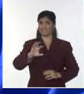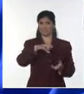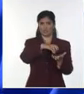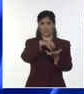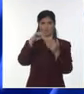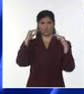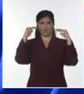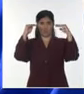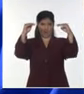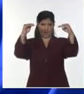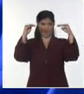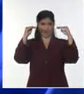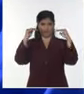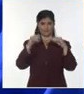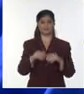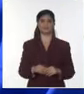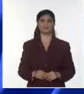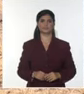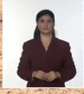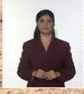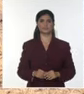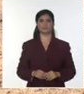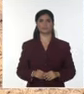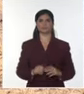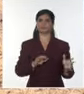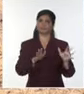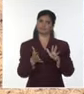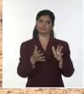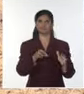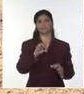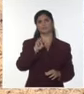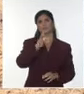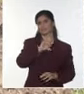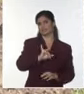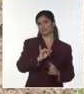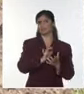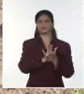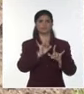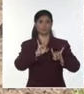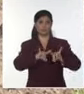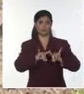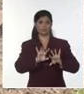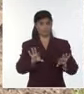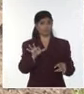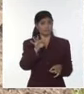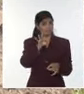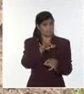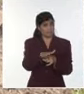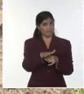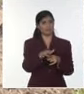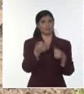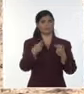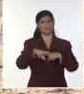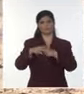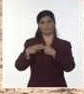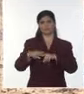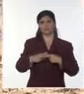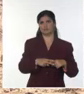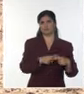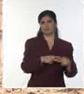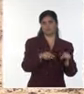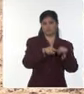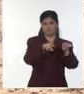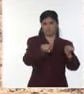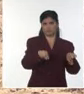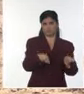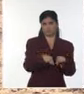este, ya casi andamos rondando los 37 megawatts y ya comenzamos el desbroce del área de la